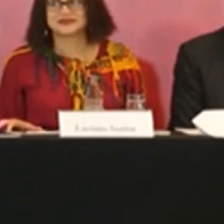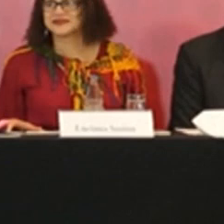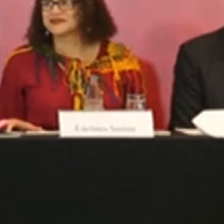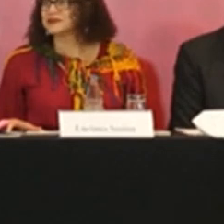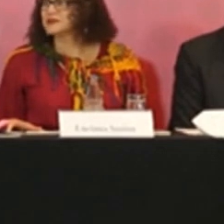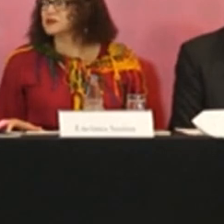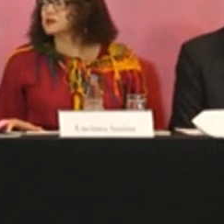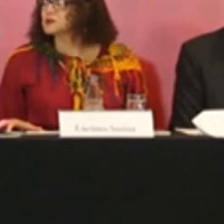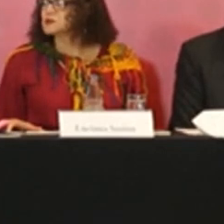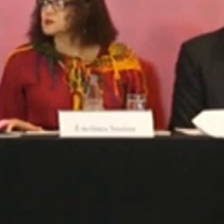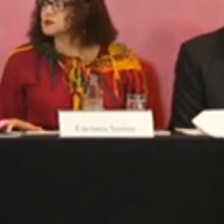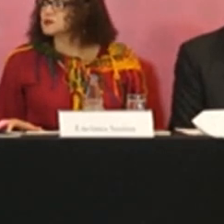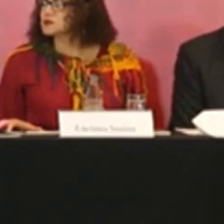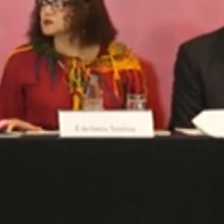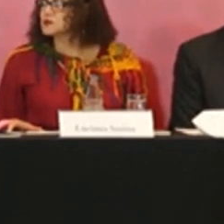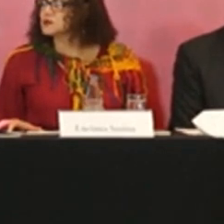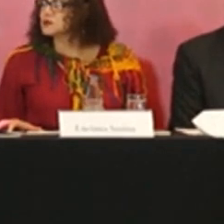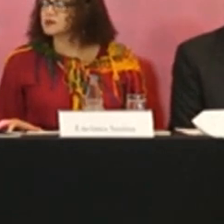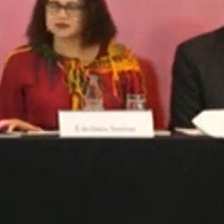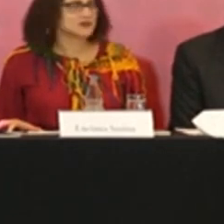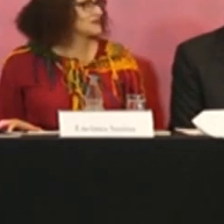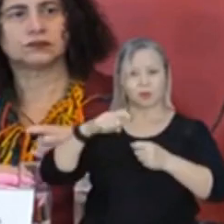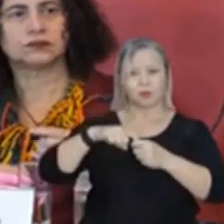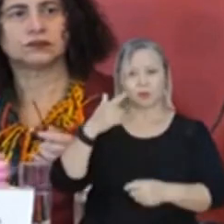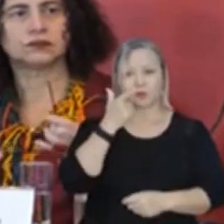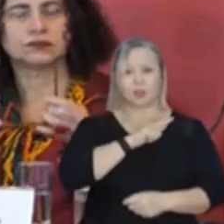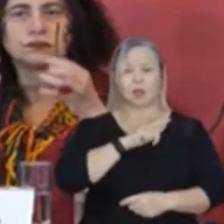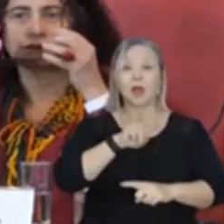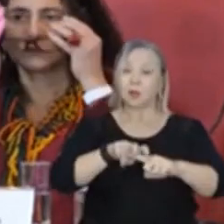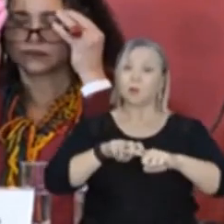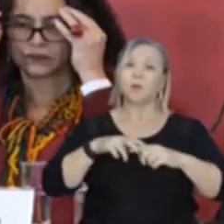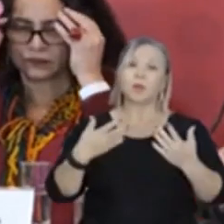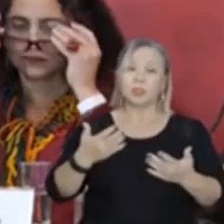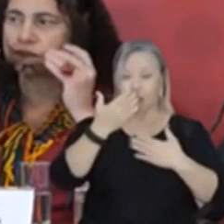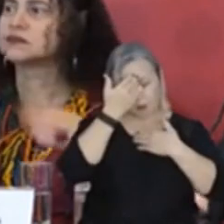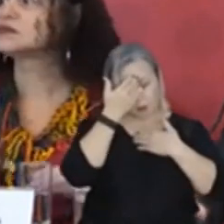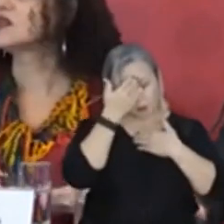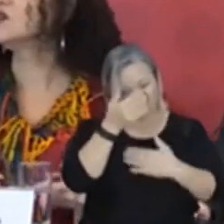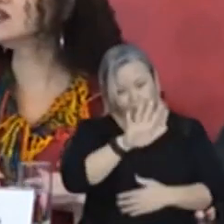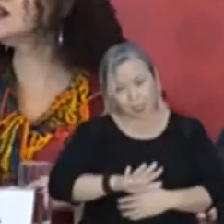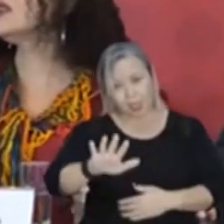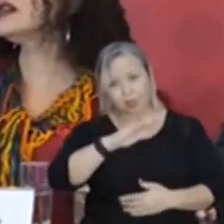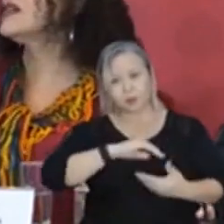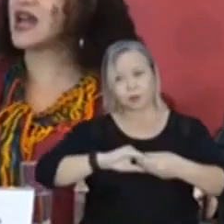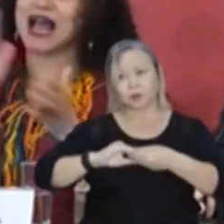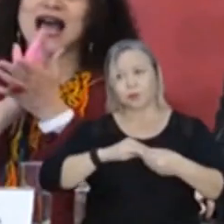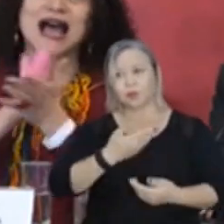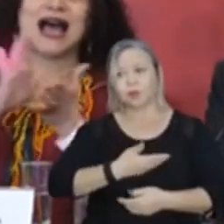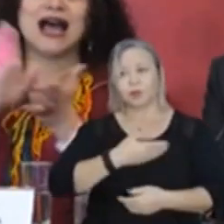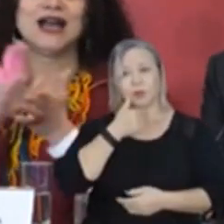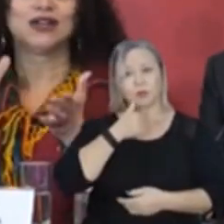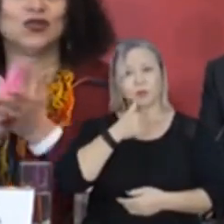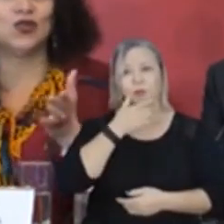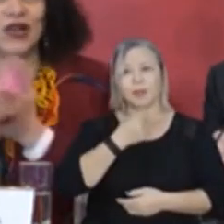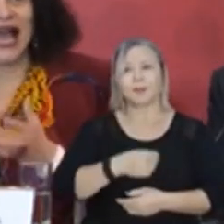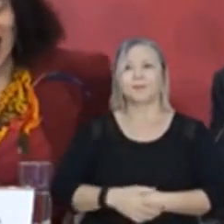en sao paulo junto con los líderes de los siete partidos que componen el movimiento vamos juntos por brásil 121 puntos